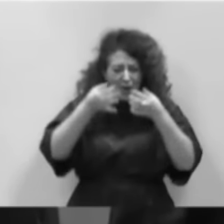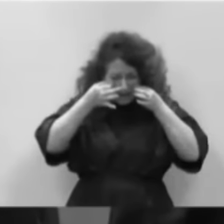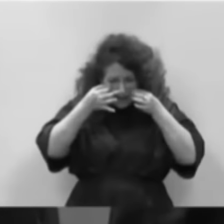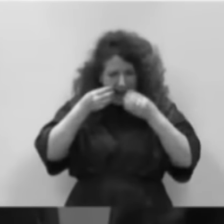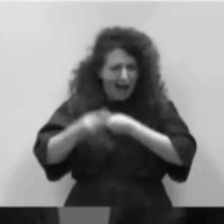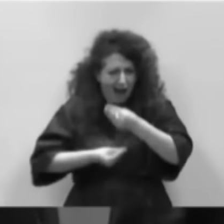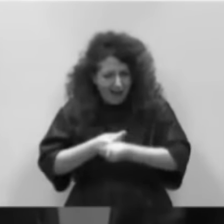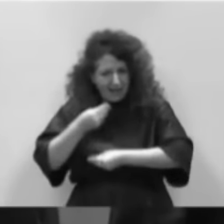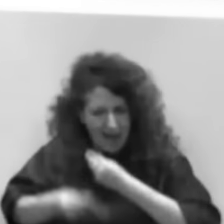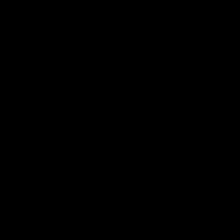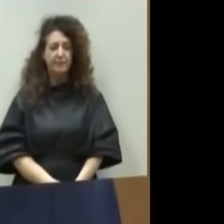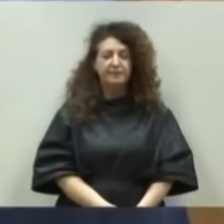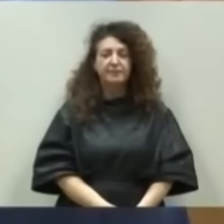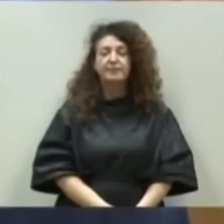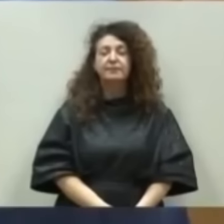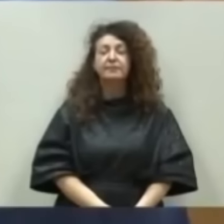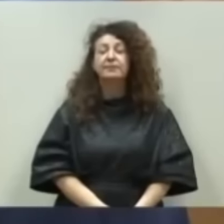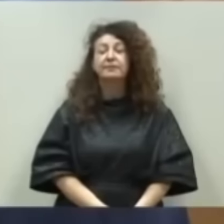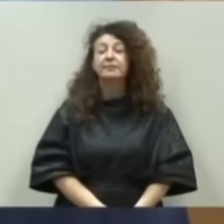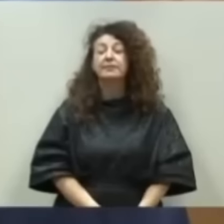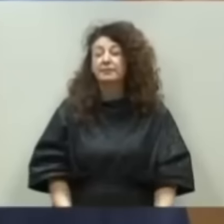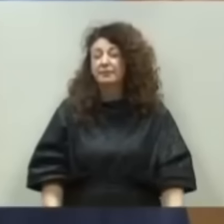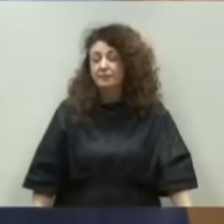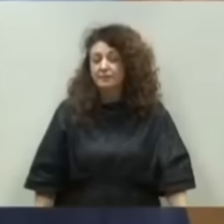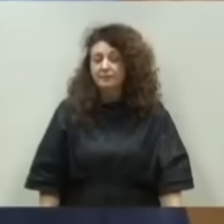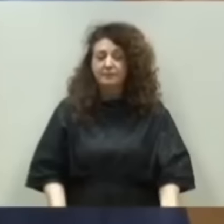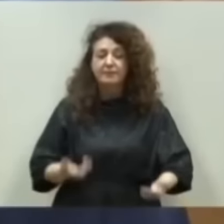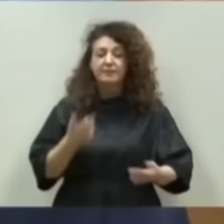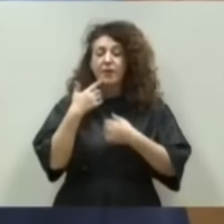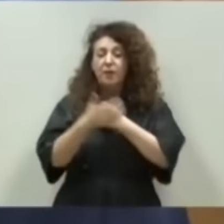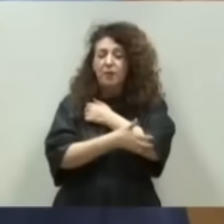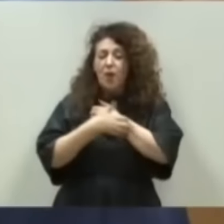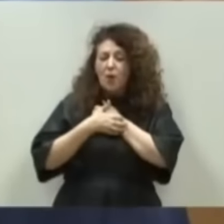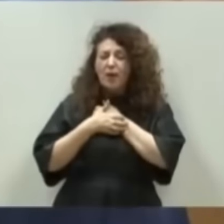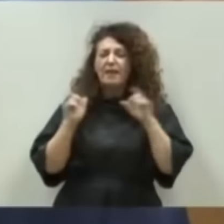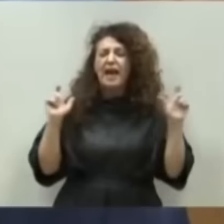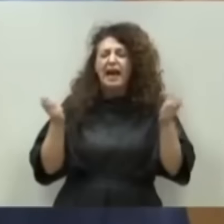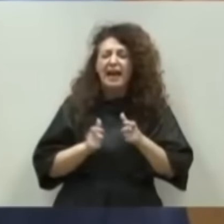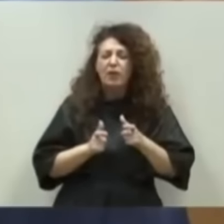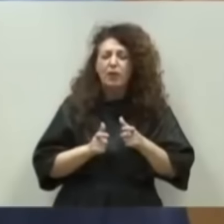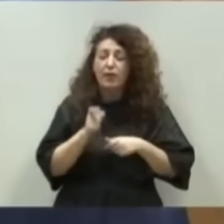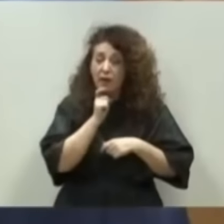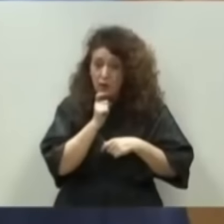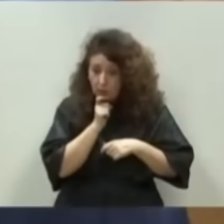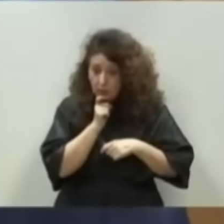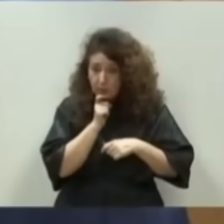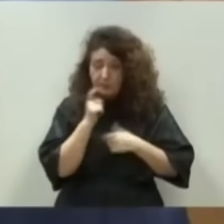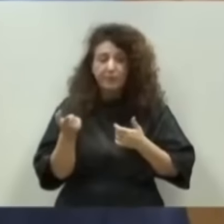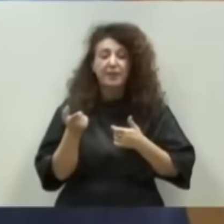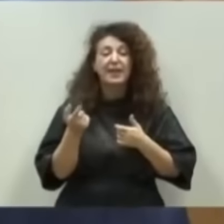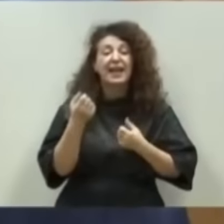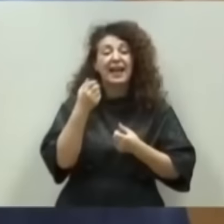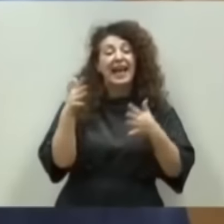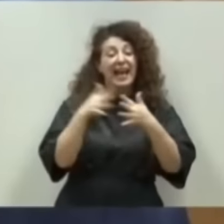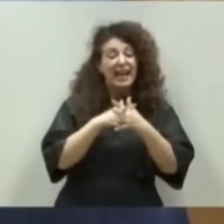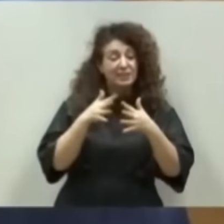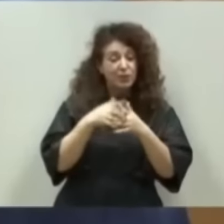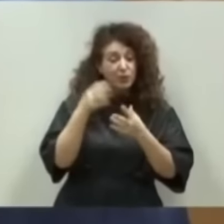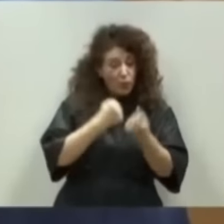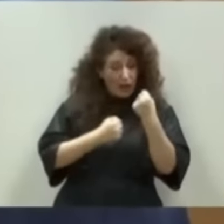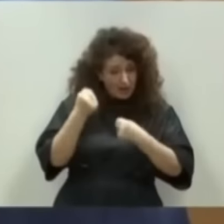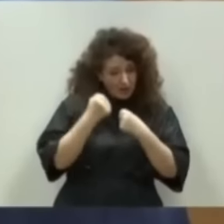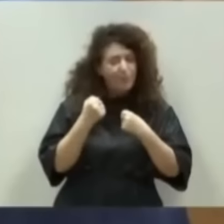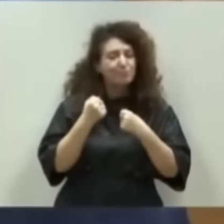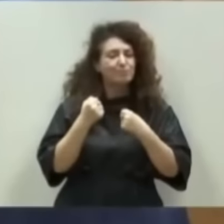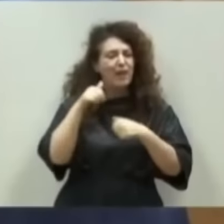hacer, hacer y hacer. Señoría, ¿cómo se reduce la pobreza? Se reduce democratizando la estructura económica de España,